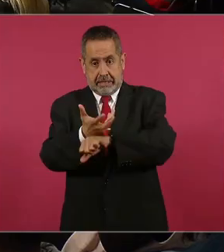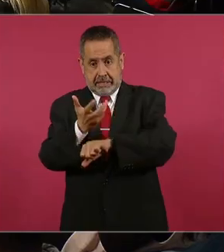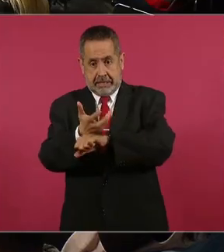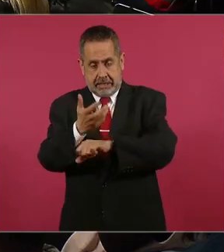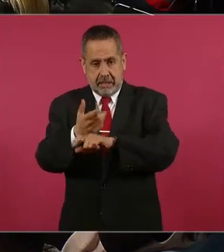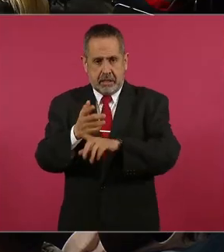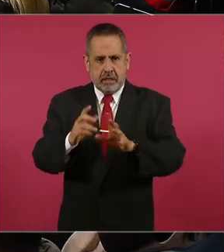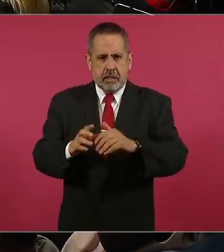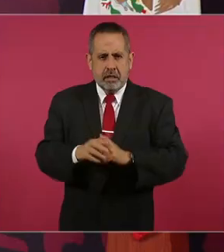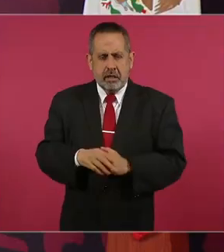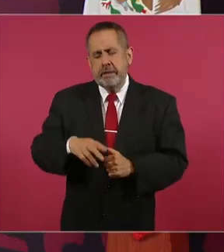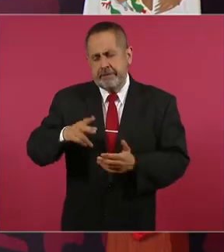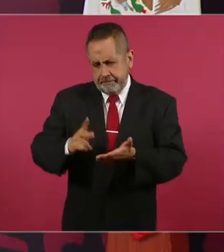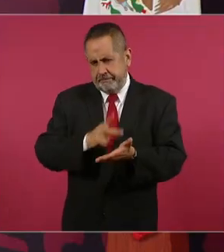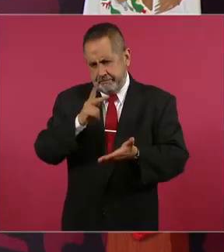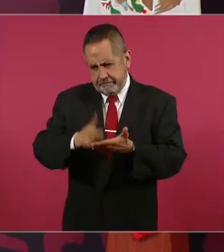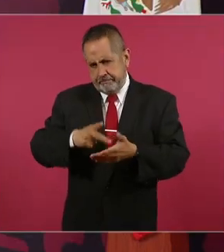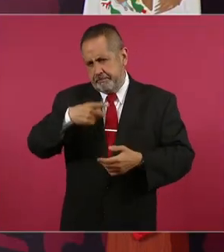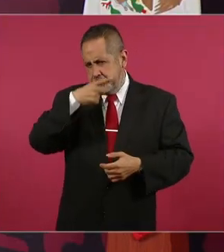ya más se los he dicho,